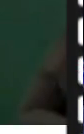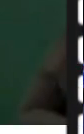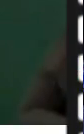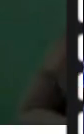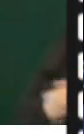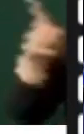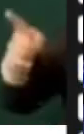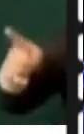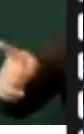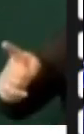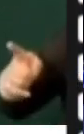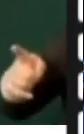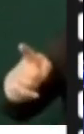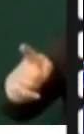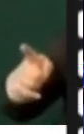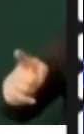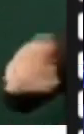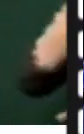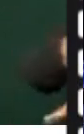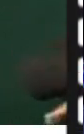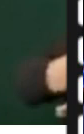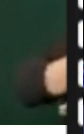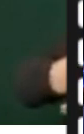mi familia, que también